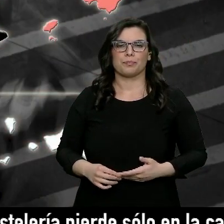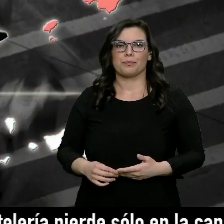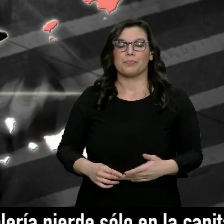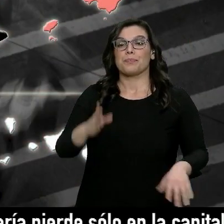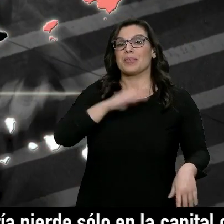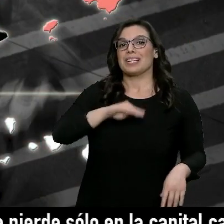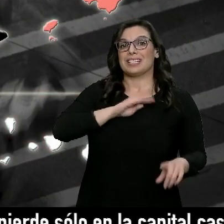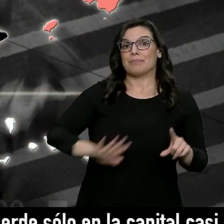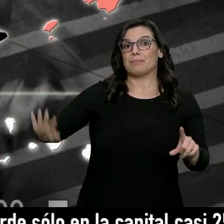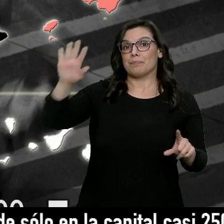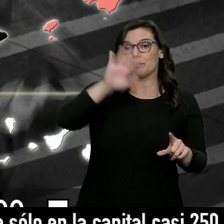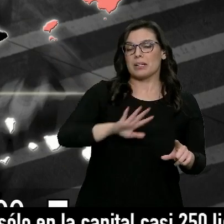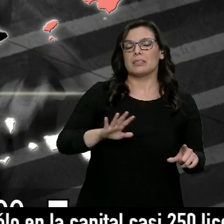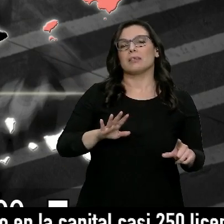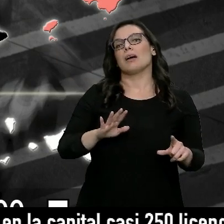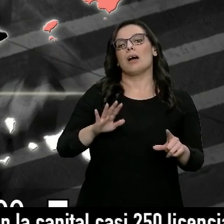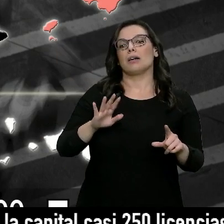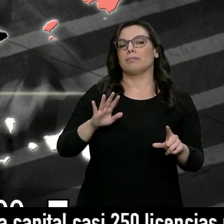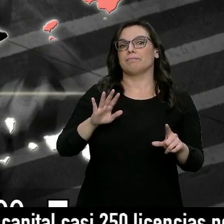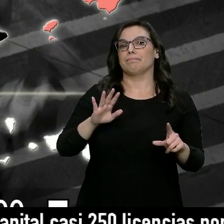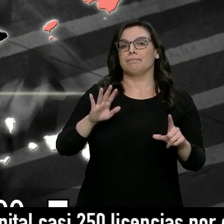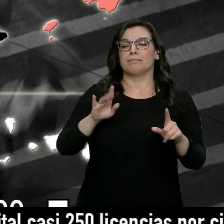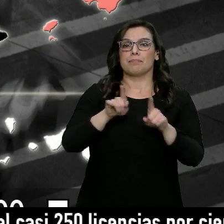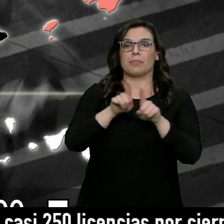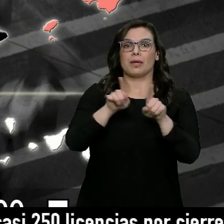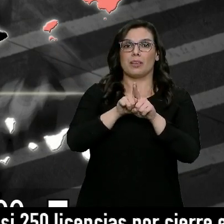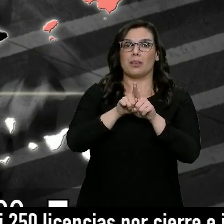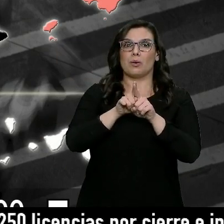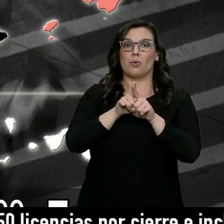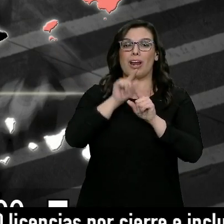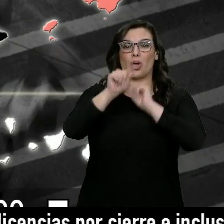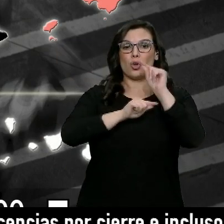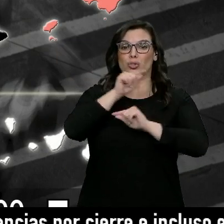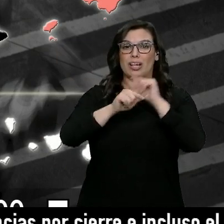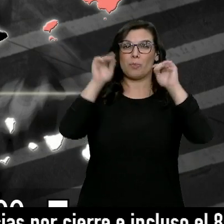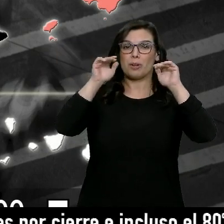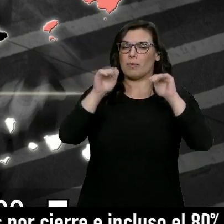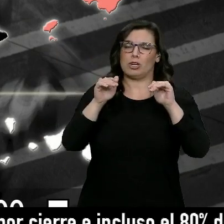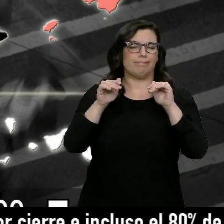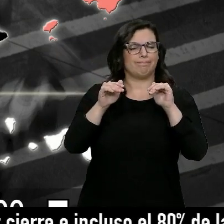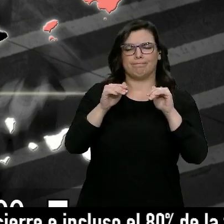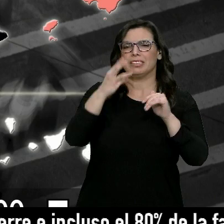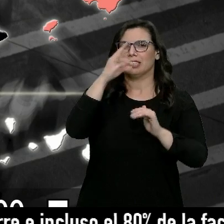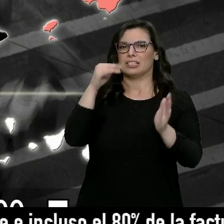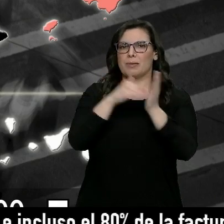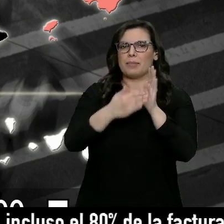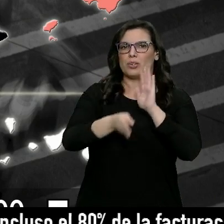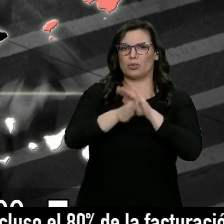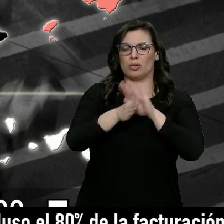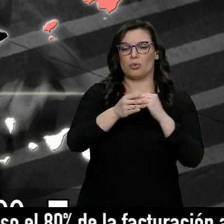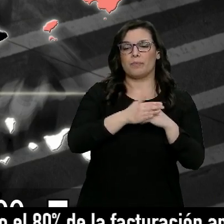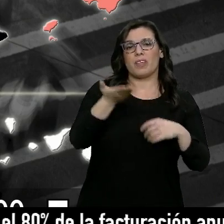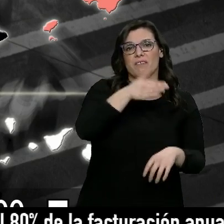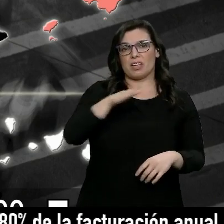En España todavía no se ha conseguido doblar la cifra de los contagios, que roza de nuevo los 30.000. Y el número de fallecidos